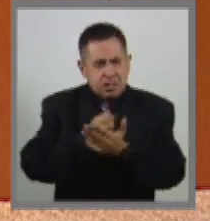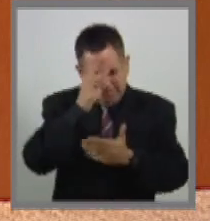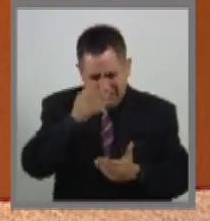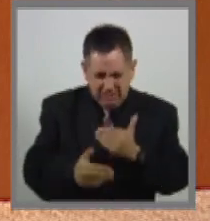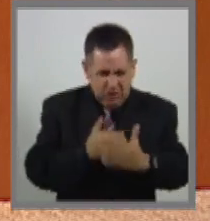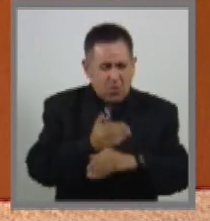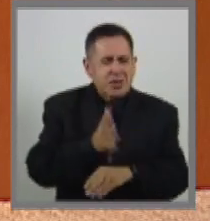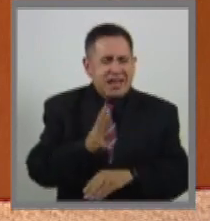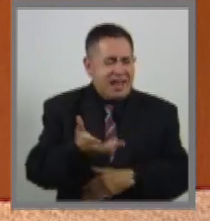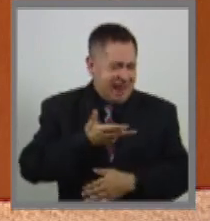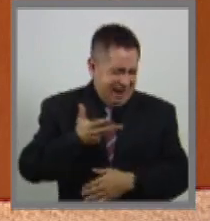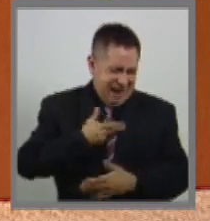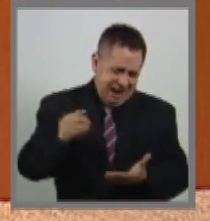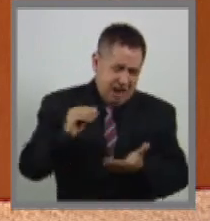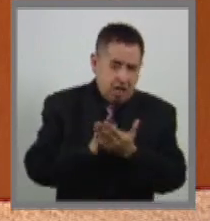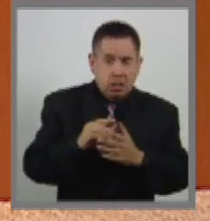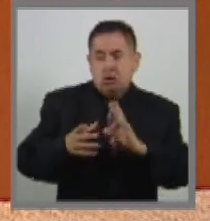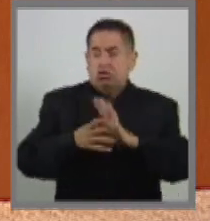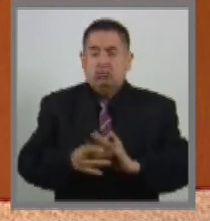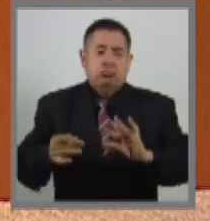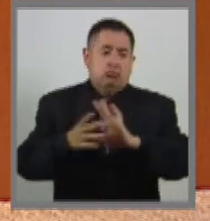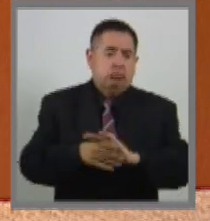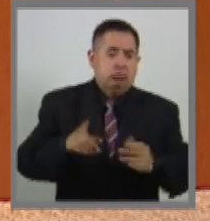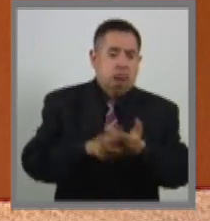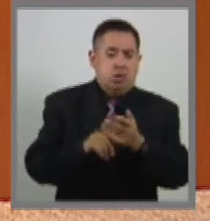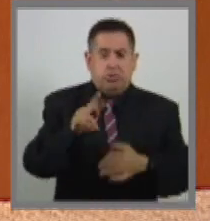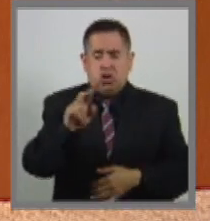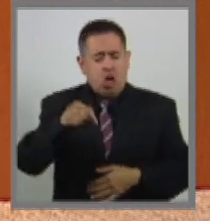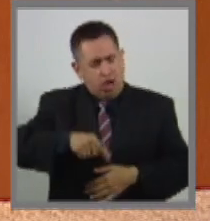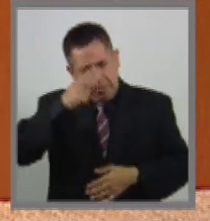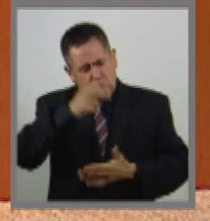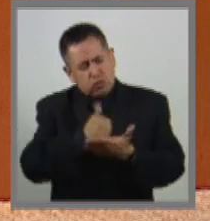progresista que nos han presumido los del PRD.